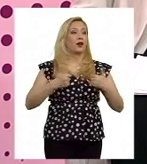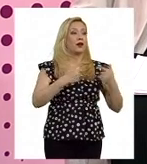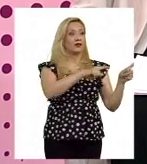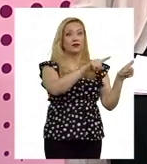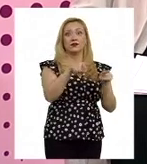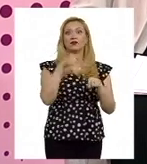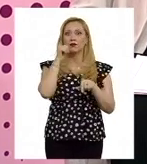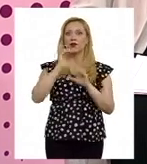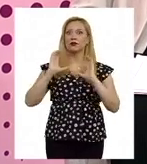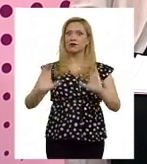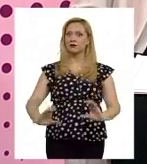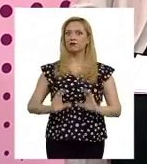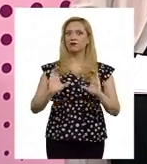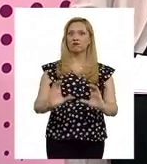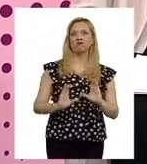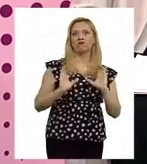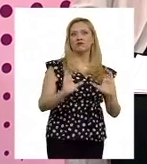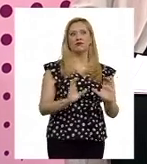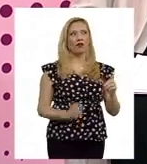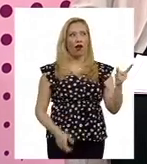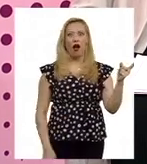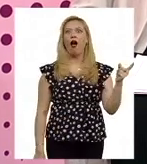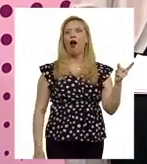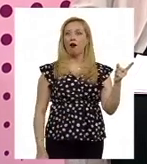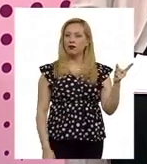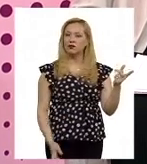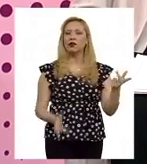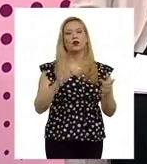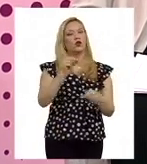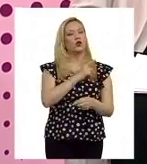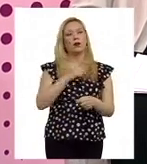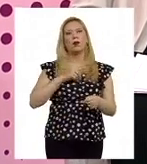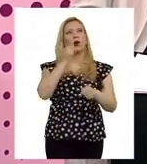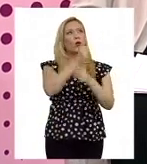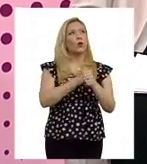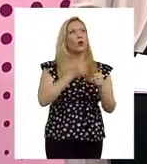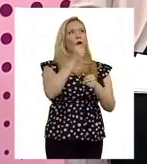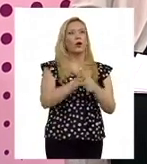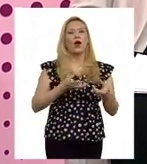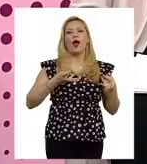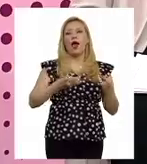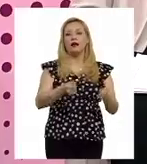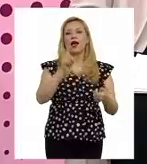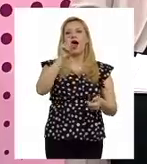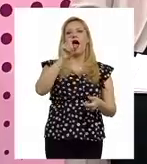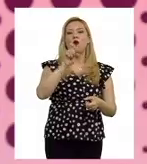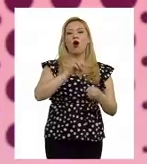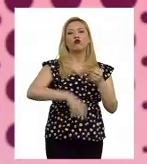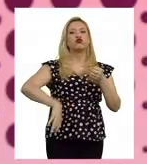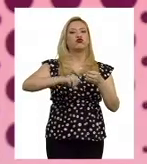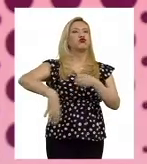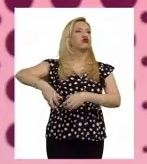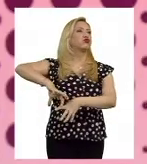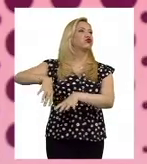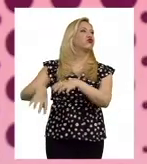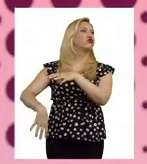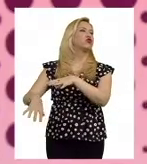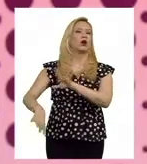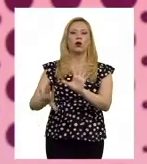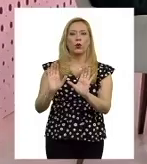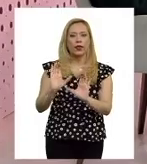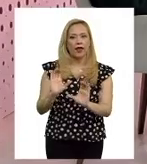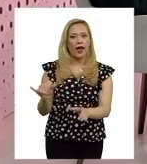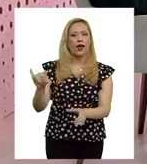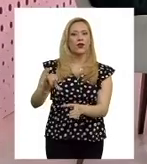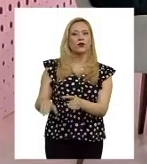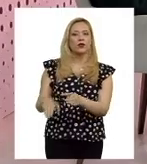enseñar cosas como cambiar hábitos, para no desgastar, por ejemplo, los recursos humanos, para no pensar en lo que digo, la ganancia